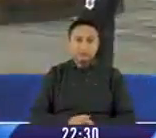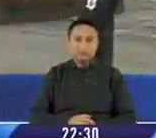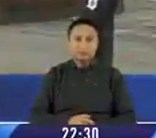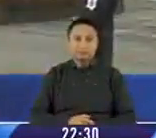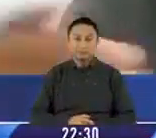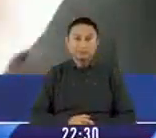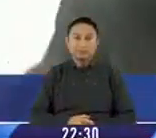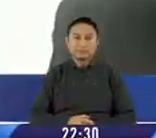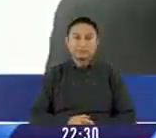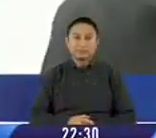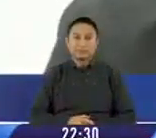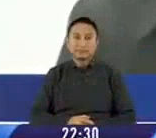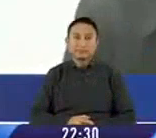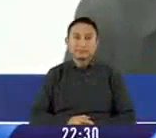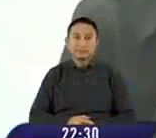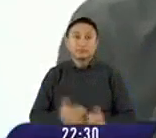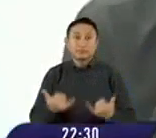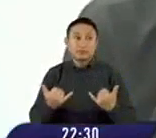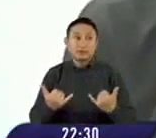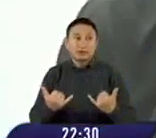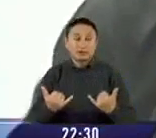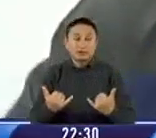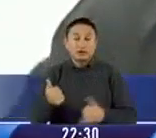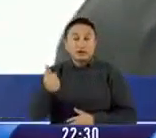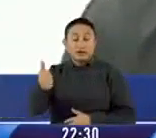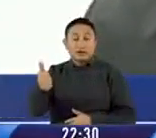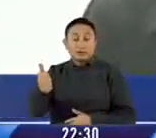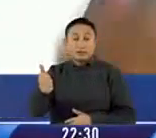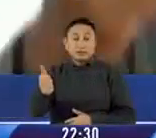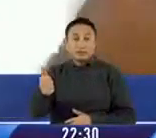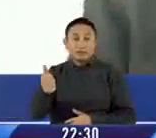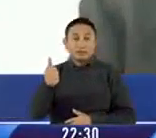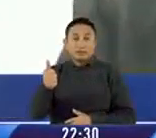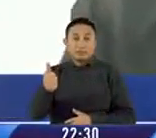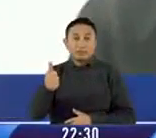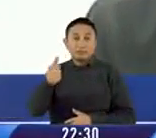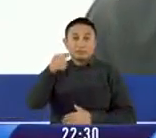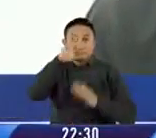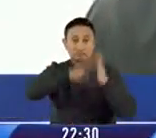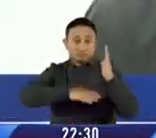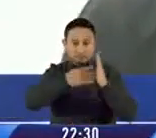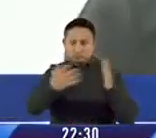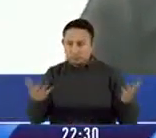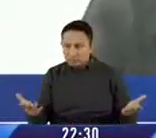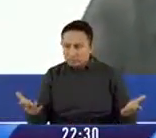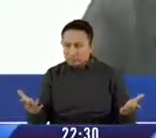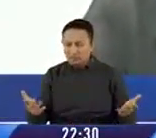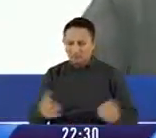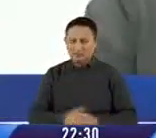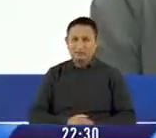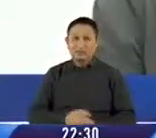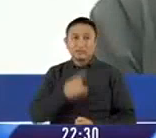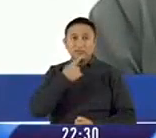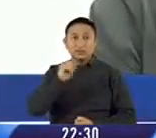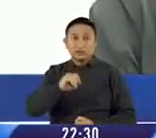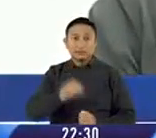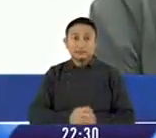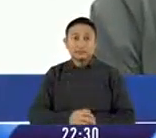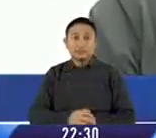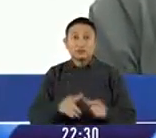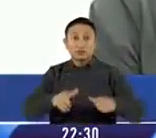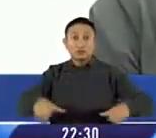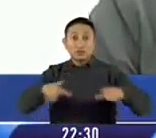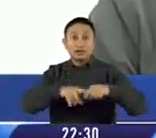algunos fallaron. La incertidumbre que nos generó la propia tabla de cortes, ¿no? Reitero, habían puntos que